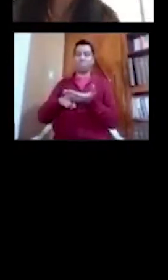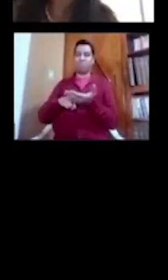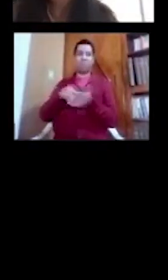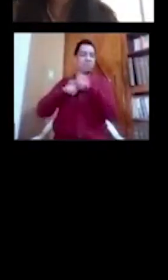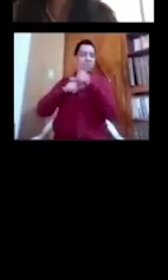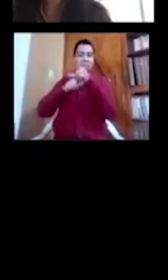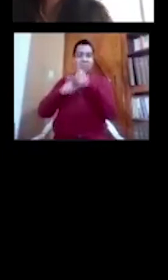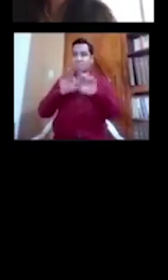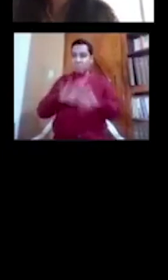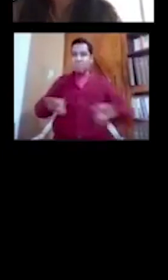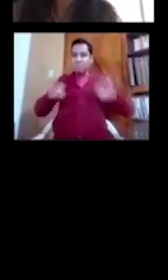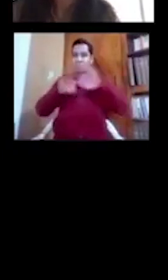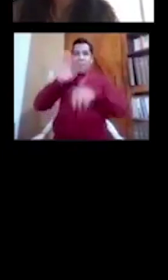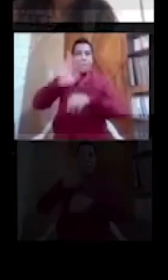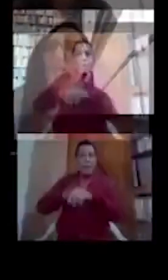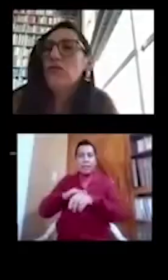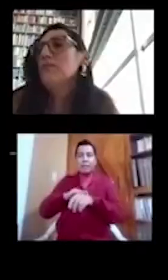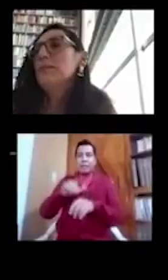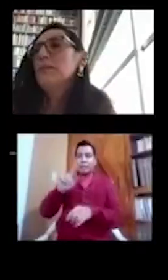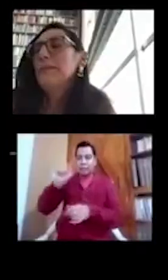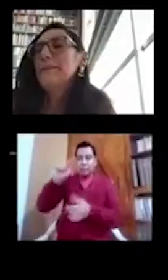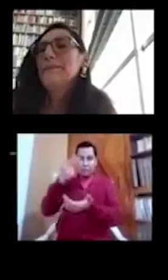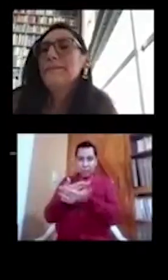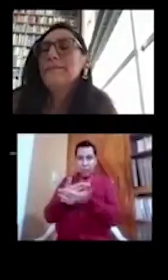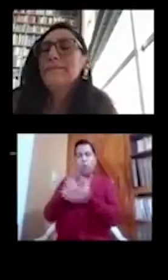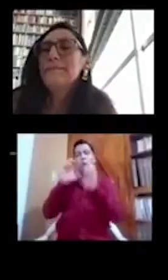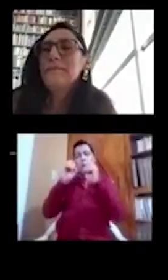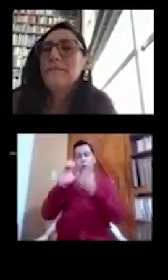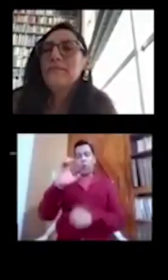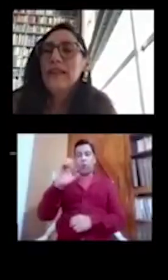ser coluas. Siguiente, por favor.